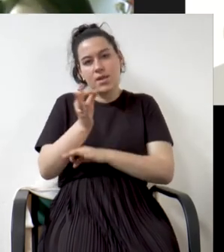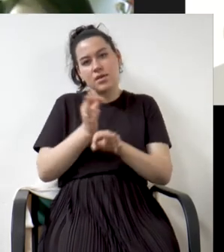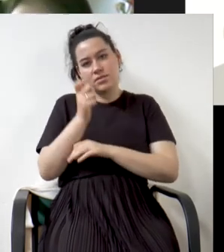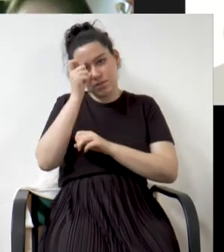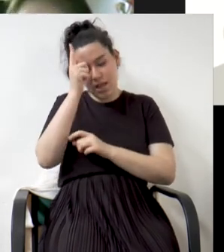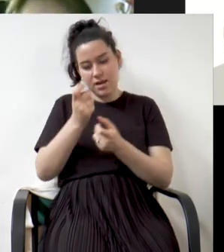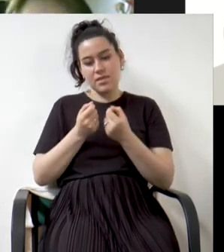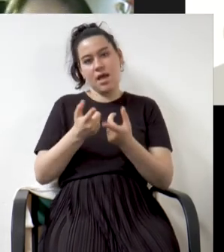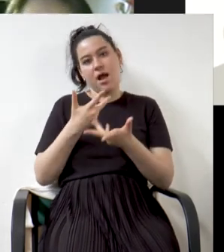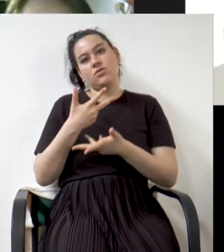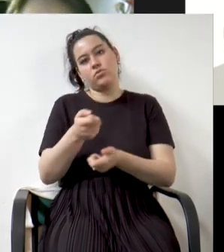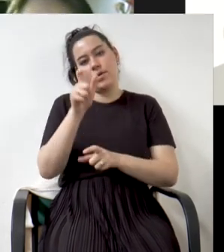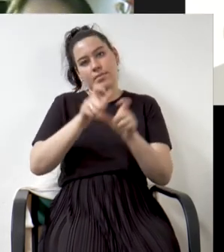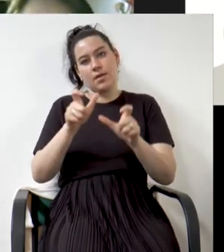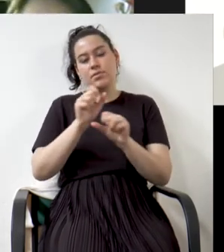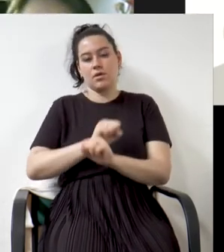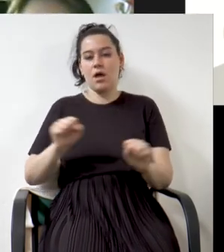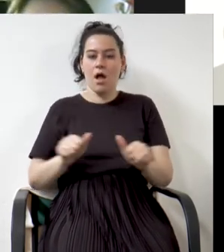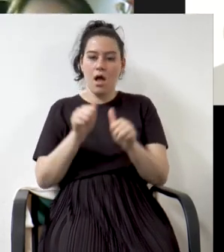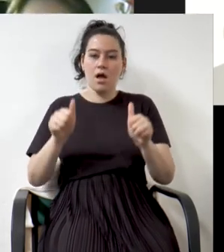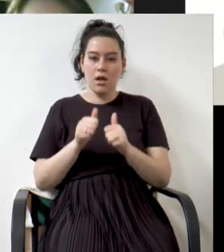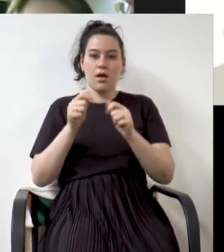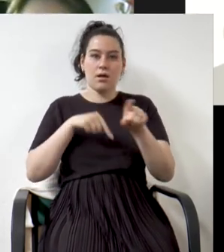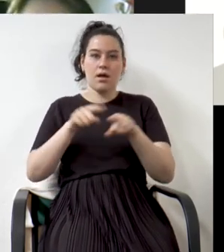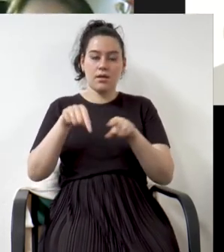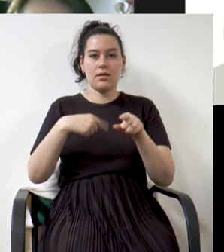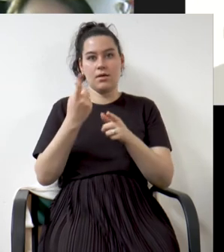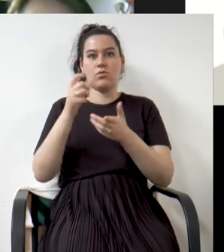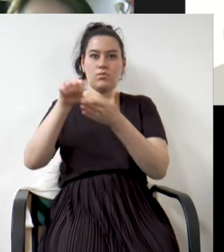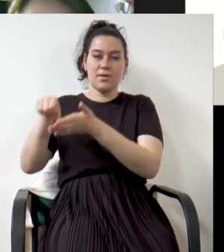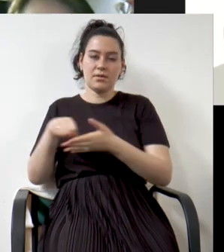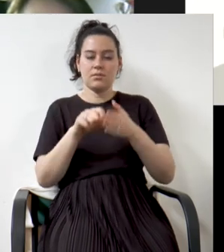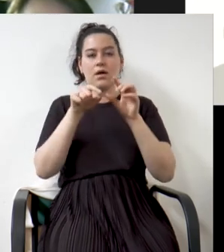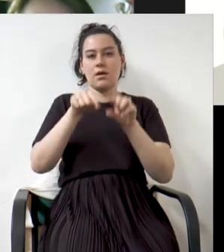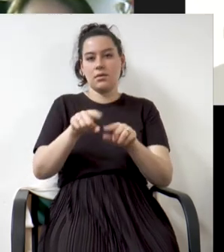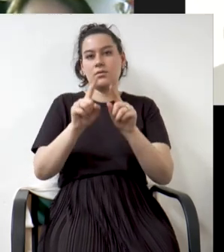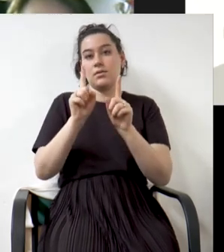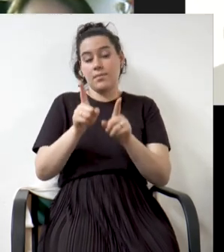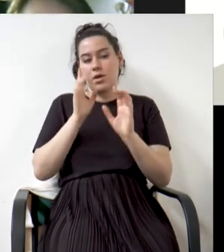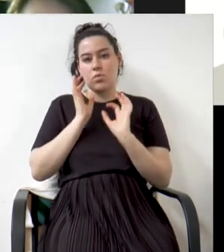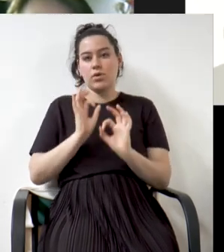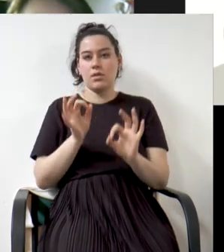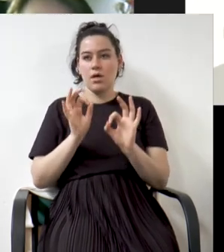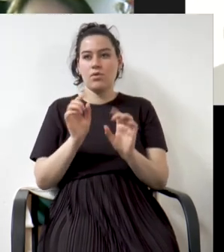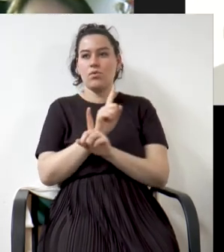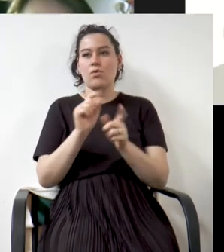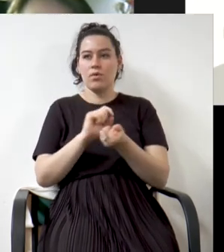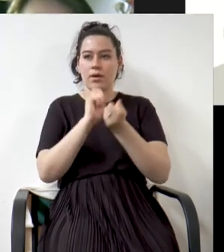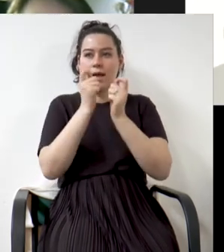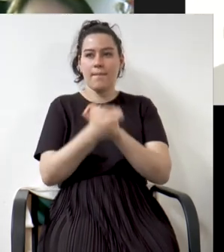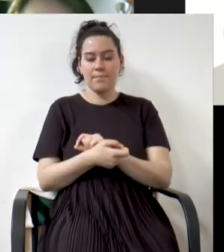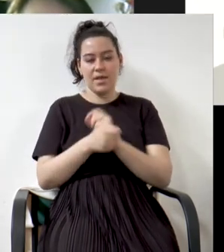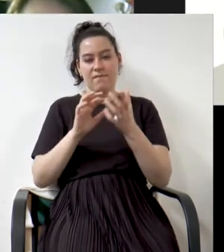darle los mecanismos para que la gente haga una carrera académica. ¿Sí? Y hay que tener cuidado también en no cambiarle las reglas del